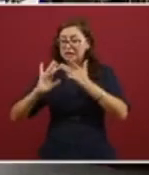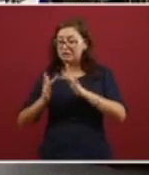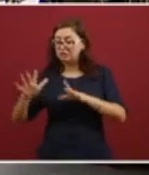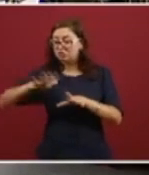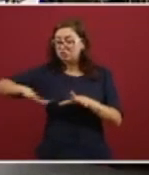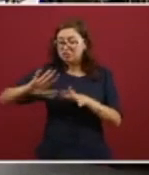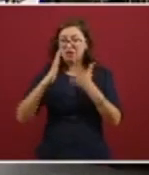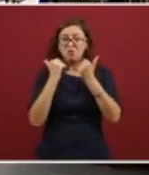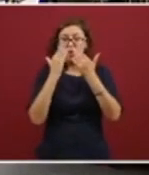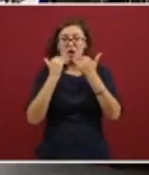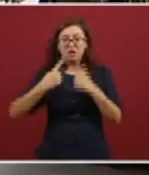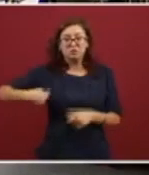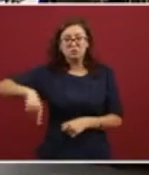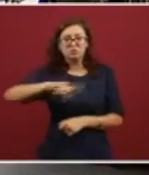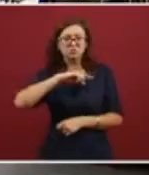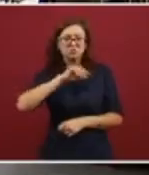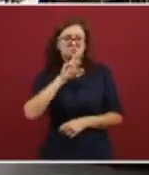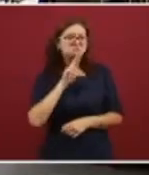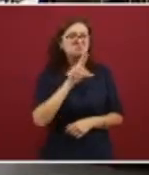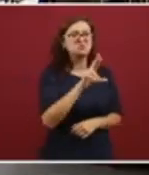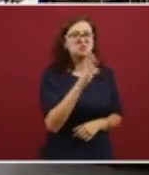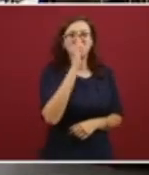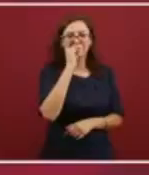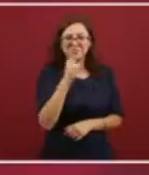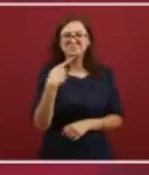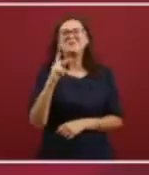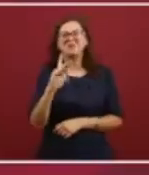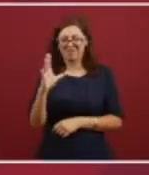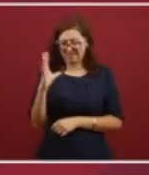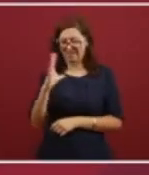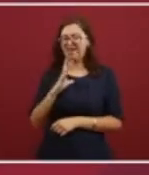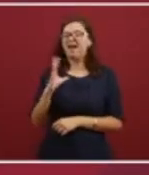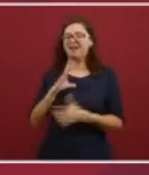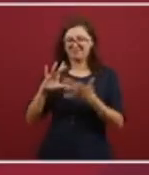Por eso, a veces dicen, no, es que